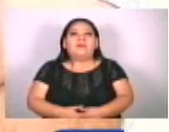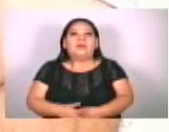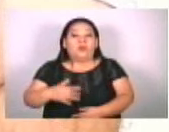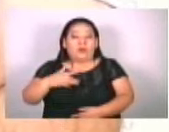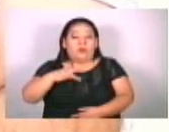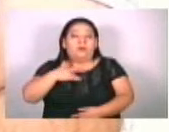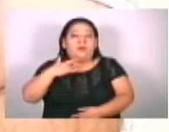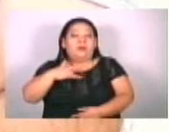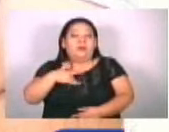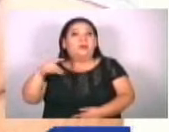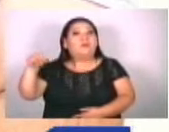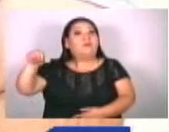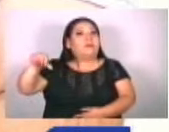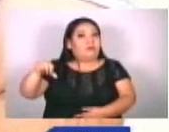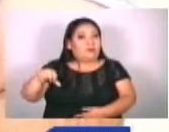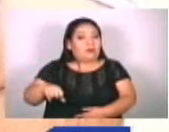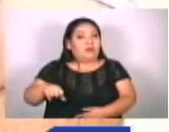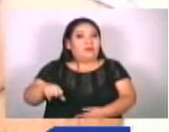mal, pero